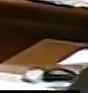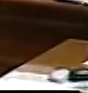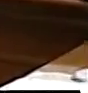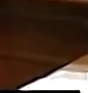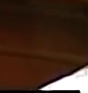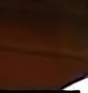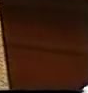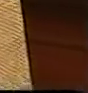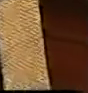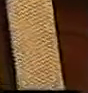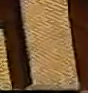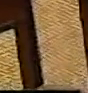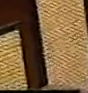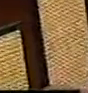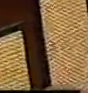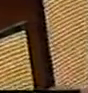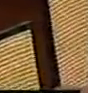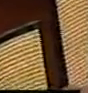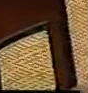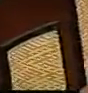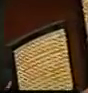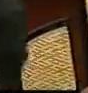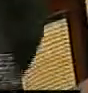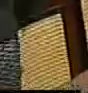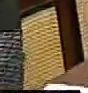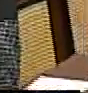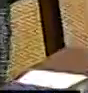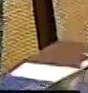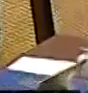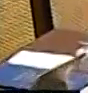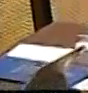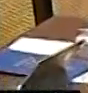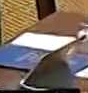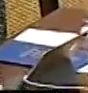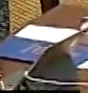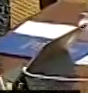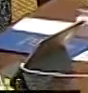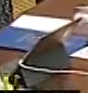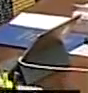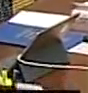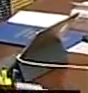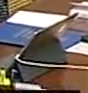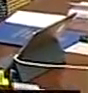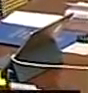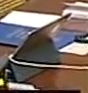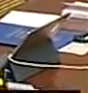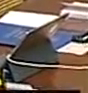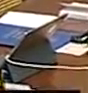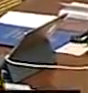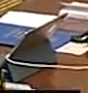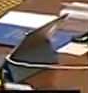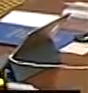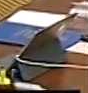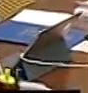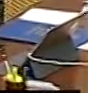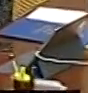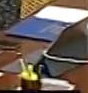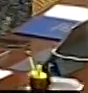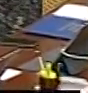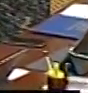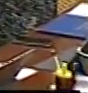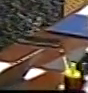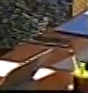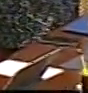Él ha sido enfático, él ha pedido que se aprueben las reformas propuestas por el Ejecutivo, ya se hizo con el Consejo Nacional